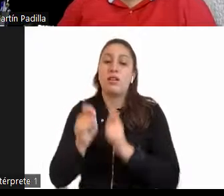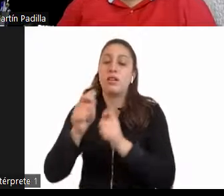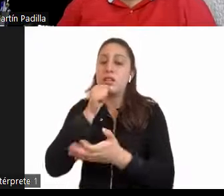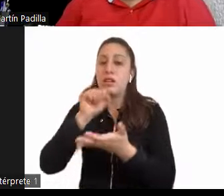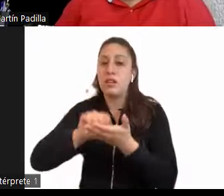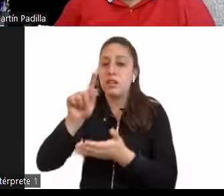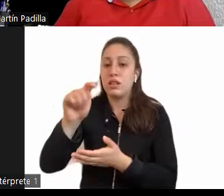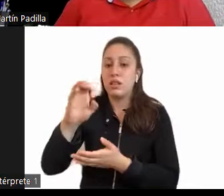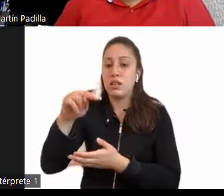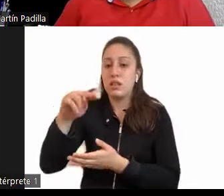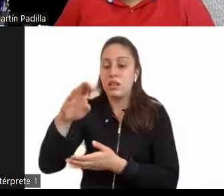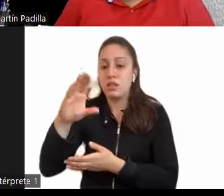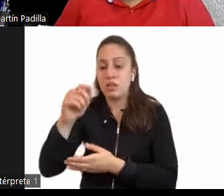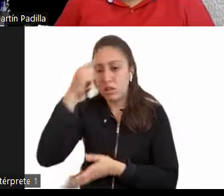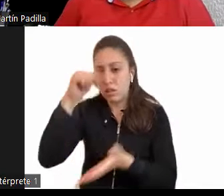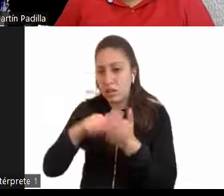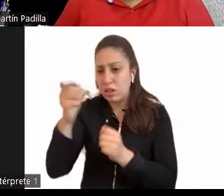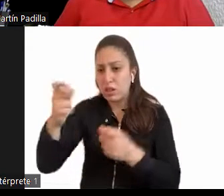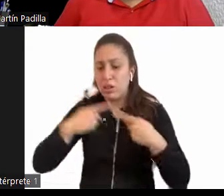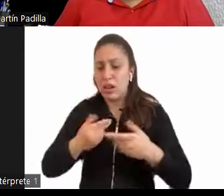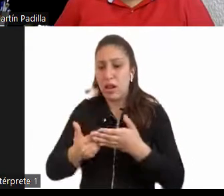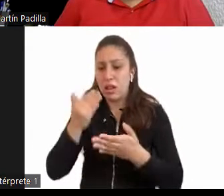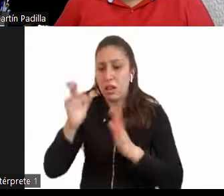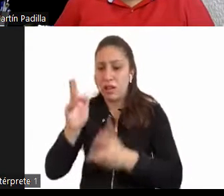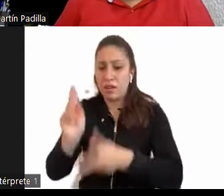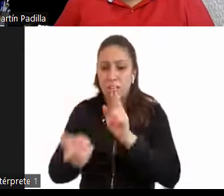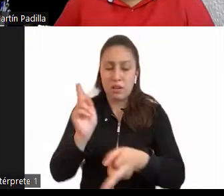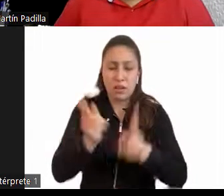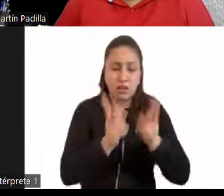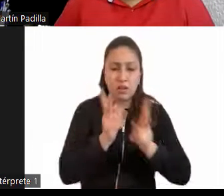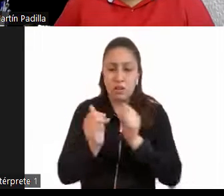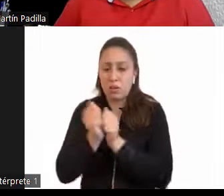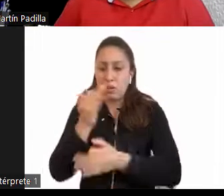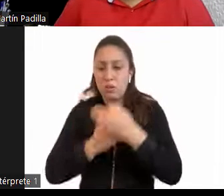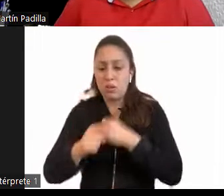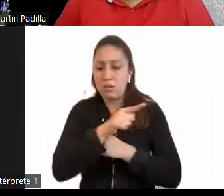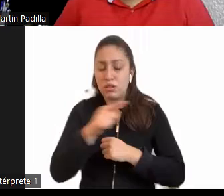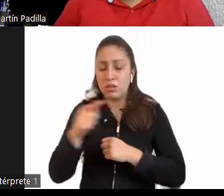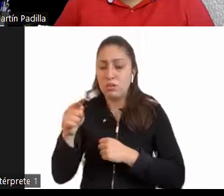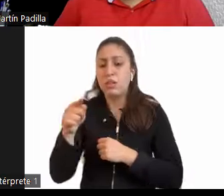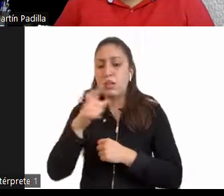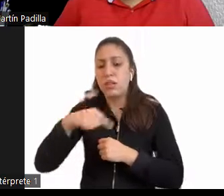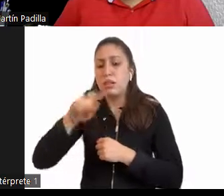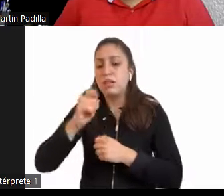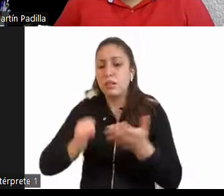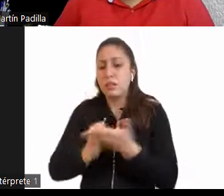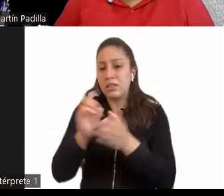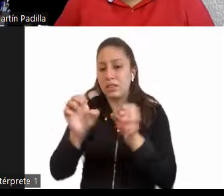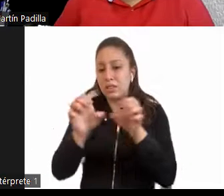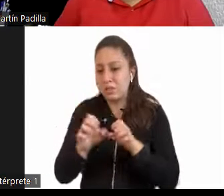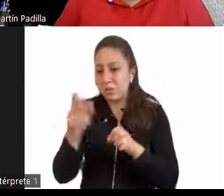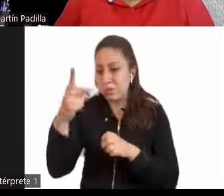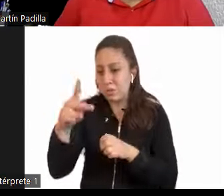Entiendo que él ya tuvo oportunidad de platicar con todas las personas que ustedes así determinan para llevar a cabo los trabajos de